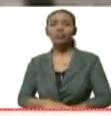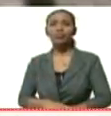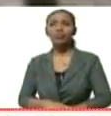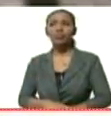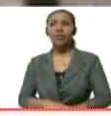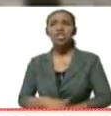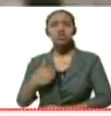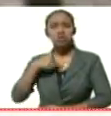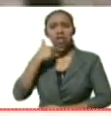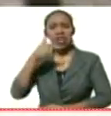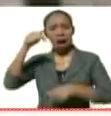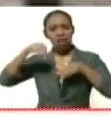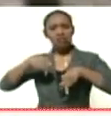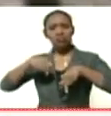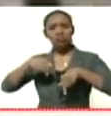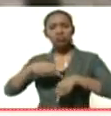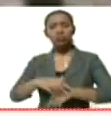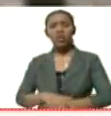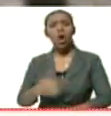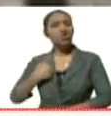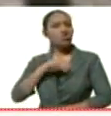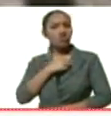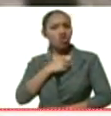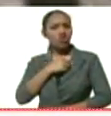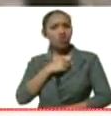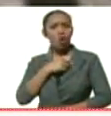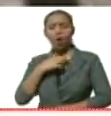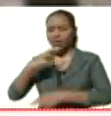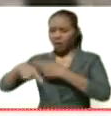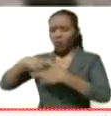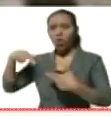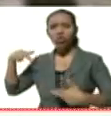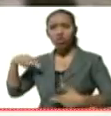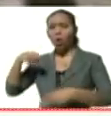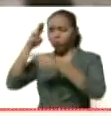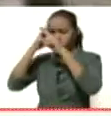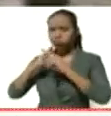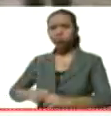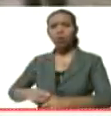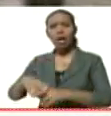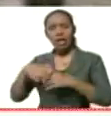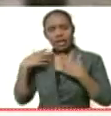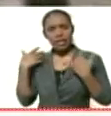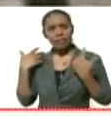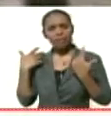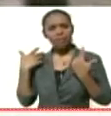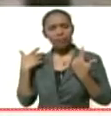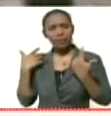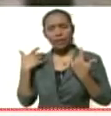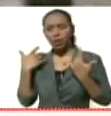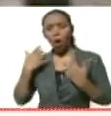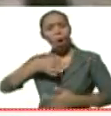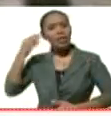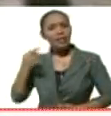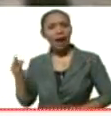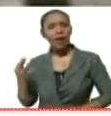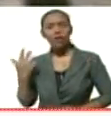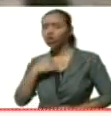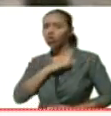Y yo les dije aquí, nosotros somos revolucionarios honestos y auténticos. Y no